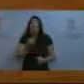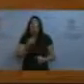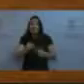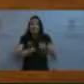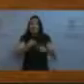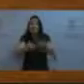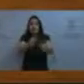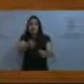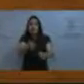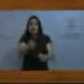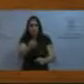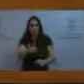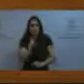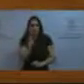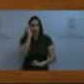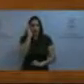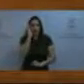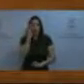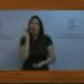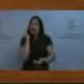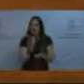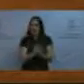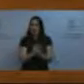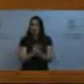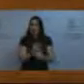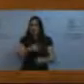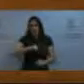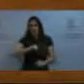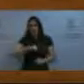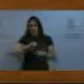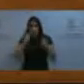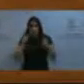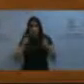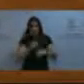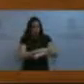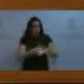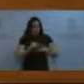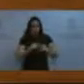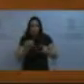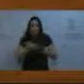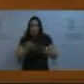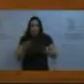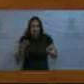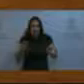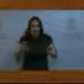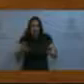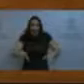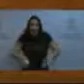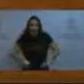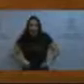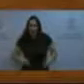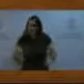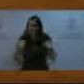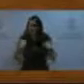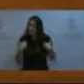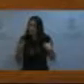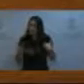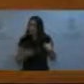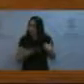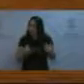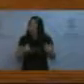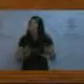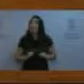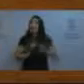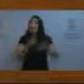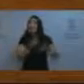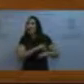perspectivas. Hay retos en las residencias públicas que el Gobierno regional tiene que afrontar de una manera responsable, teniendo clara la